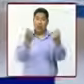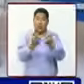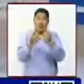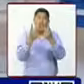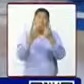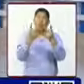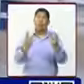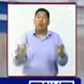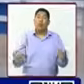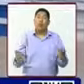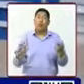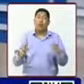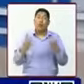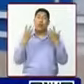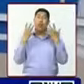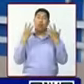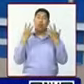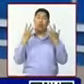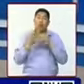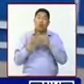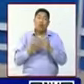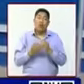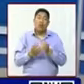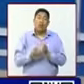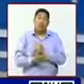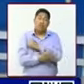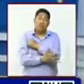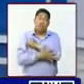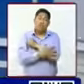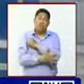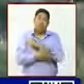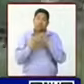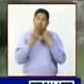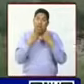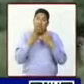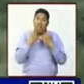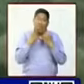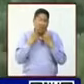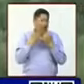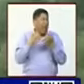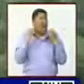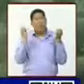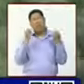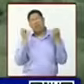de Potosí. Ya son 9 los municipios declarados en emergencia.